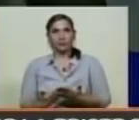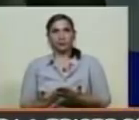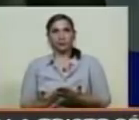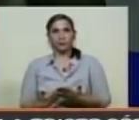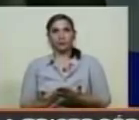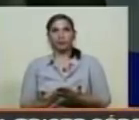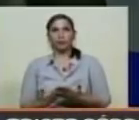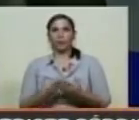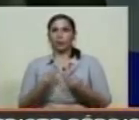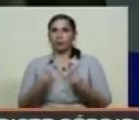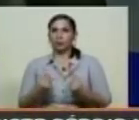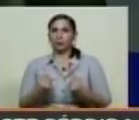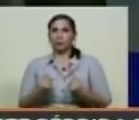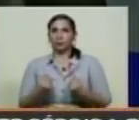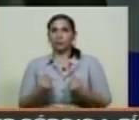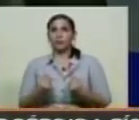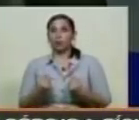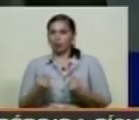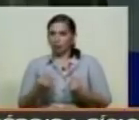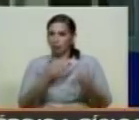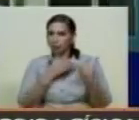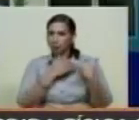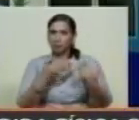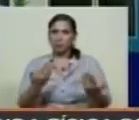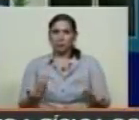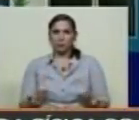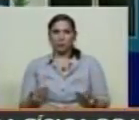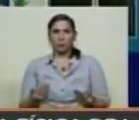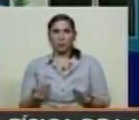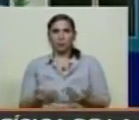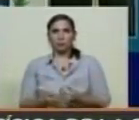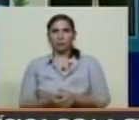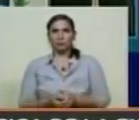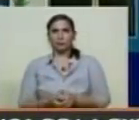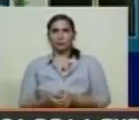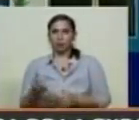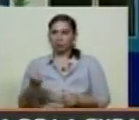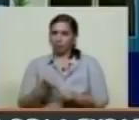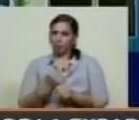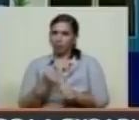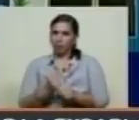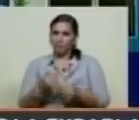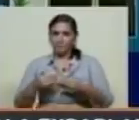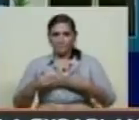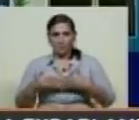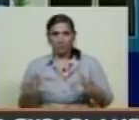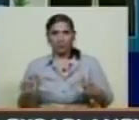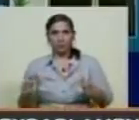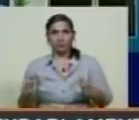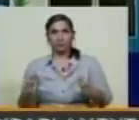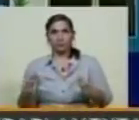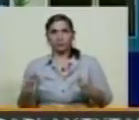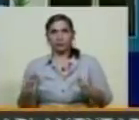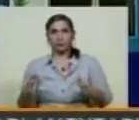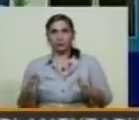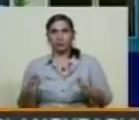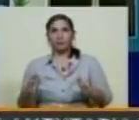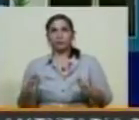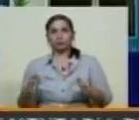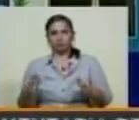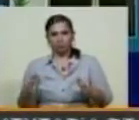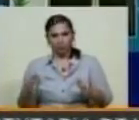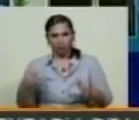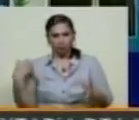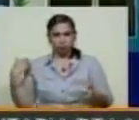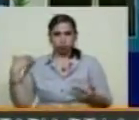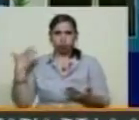de prepotencia, sino de responsabilidad, que permitan que al trabajo que se venía